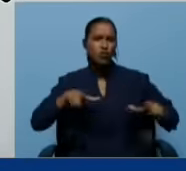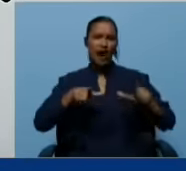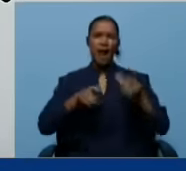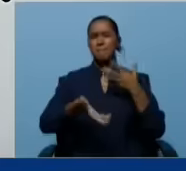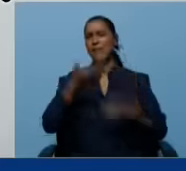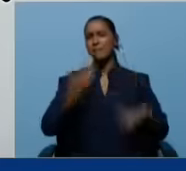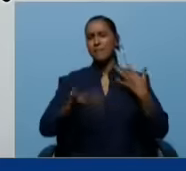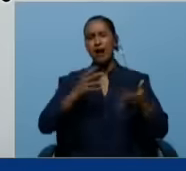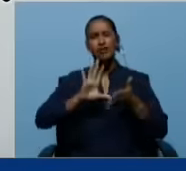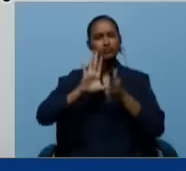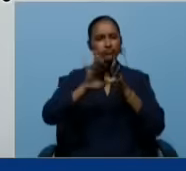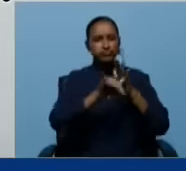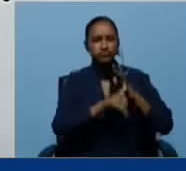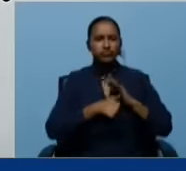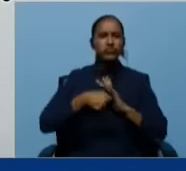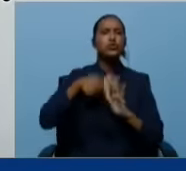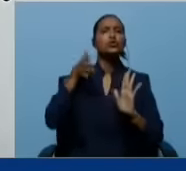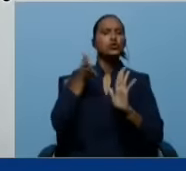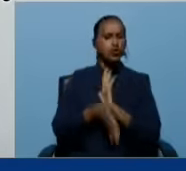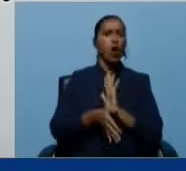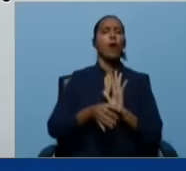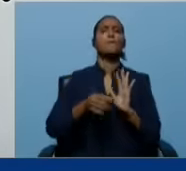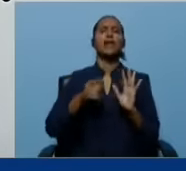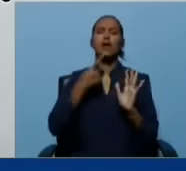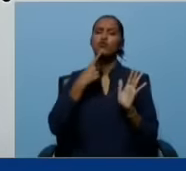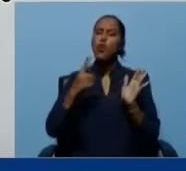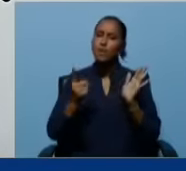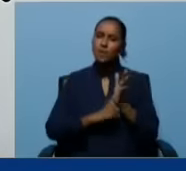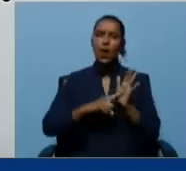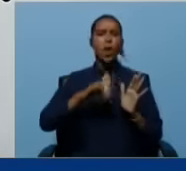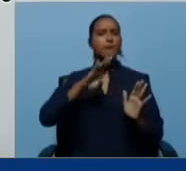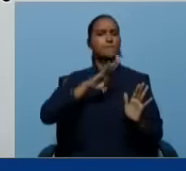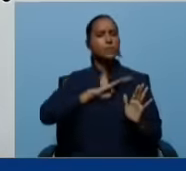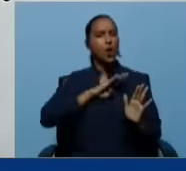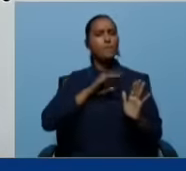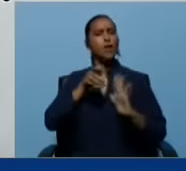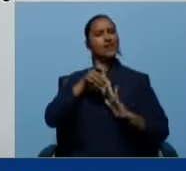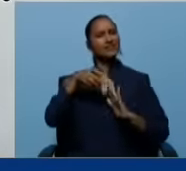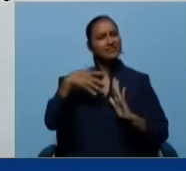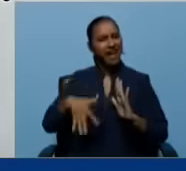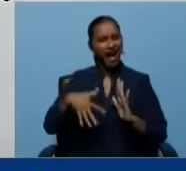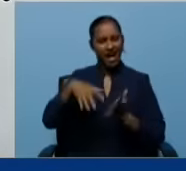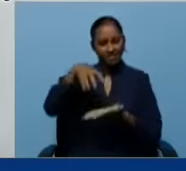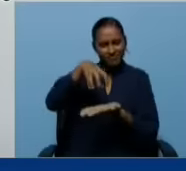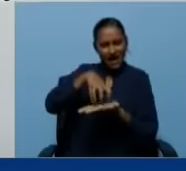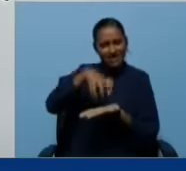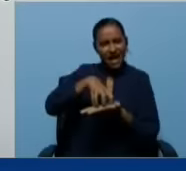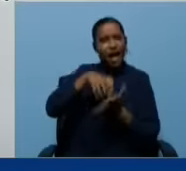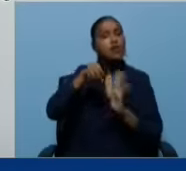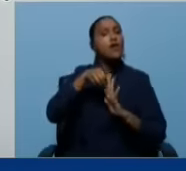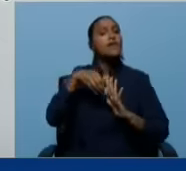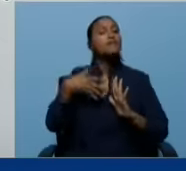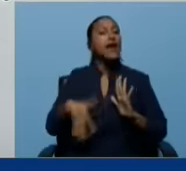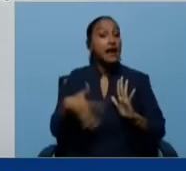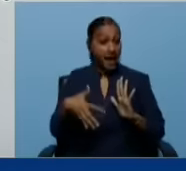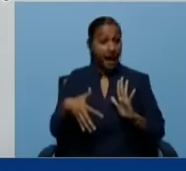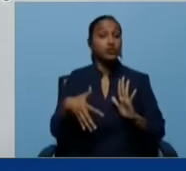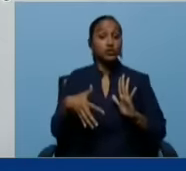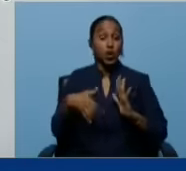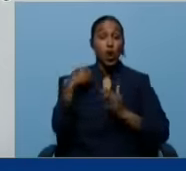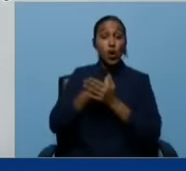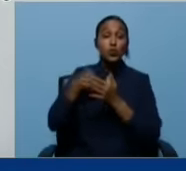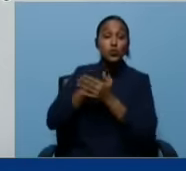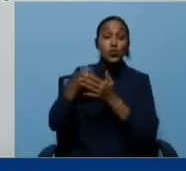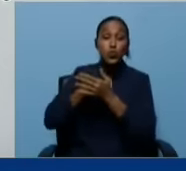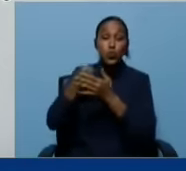la restauración del Estado de Derecho en nuestro país Honduras, y que permanentemente lideraron una lucha por el